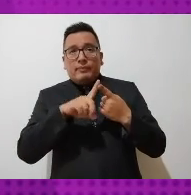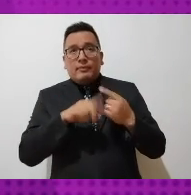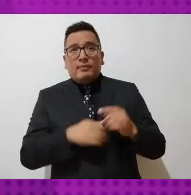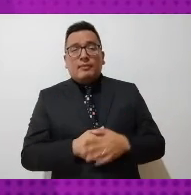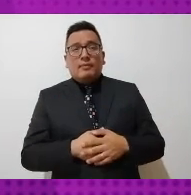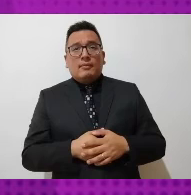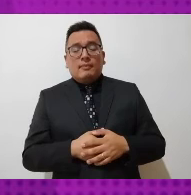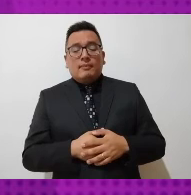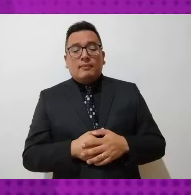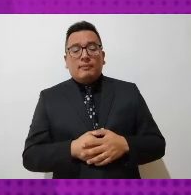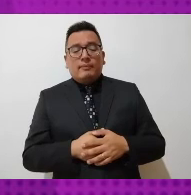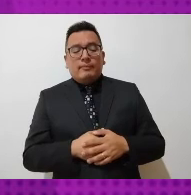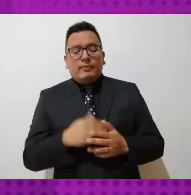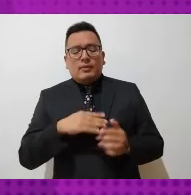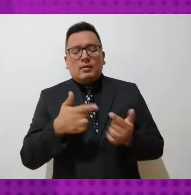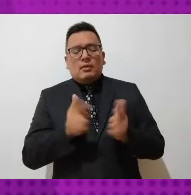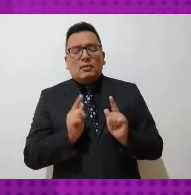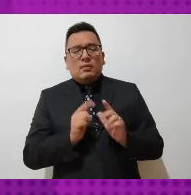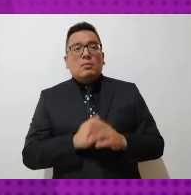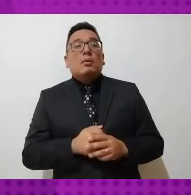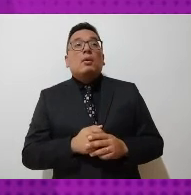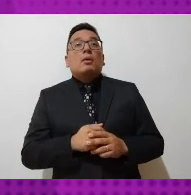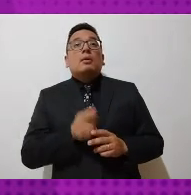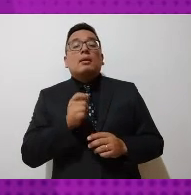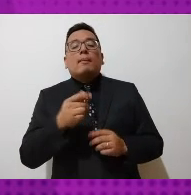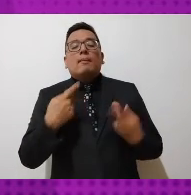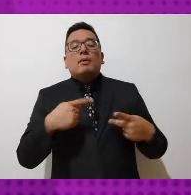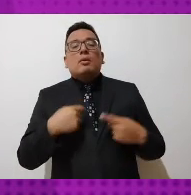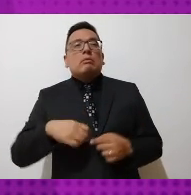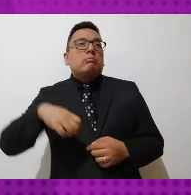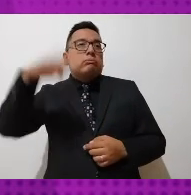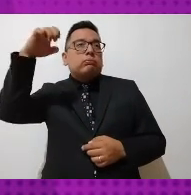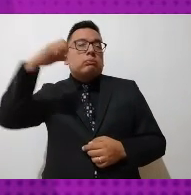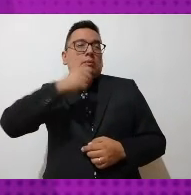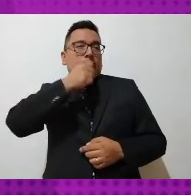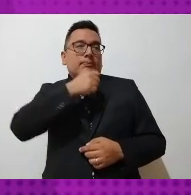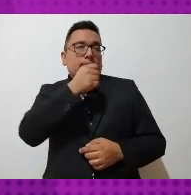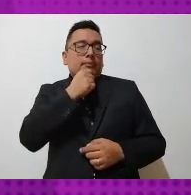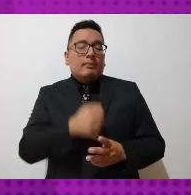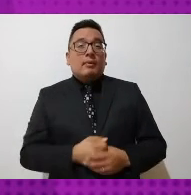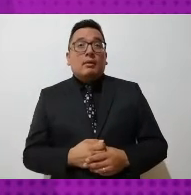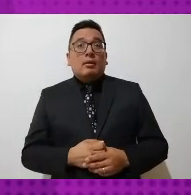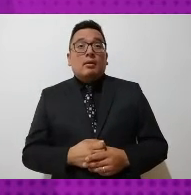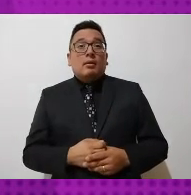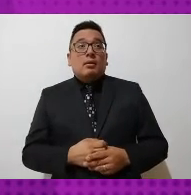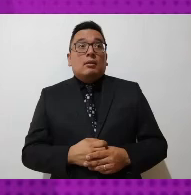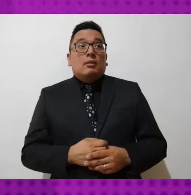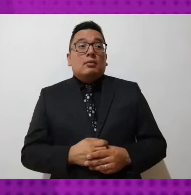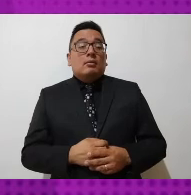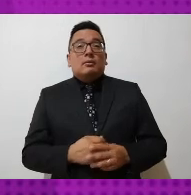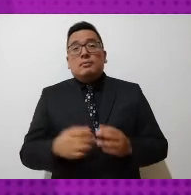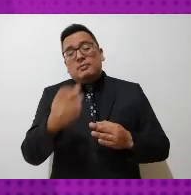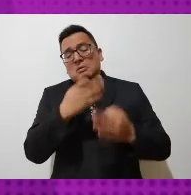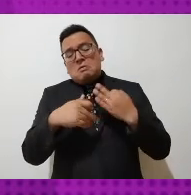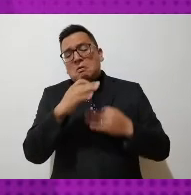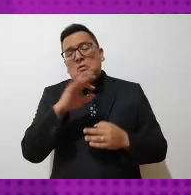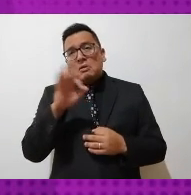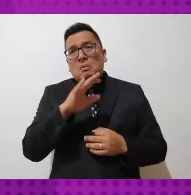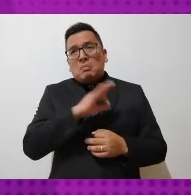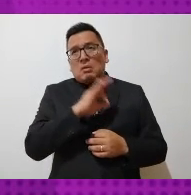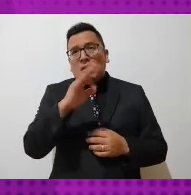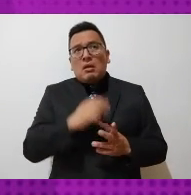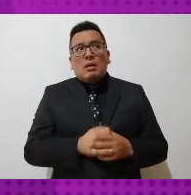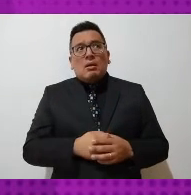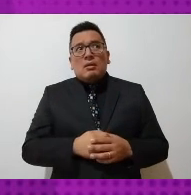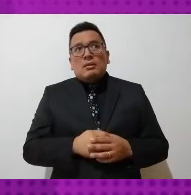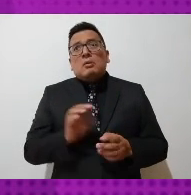ellas, hay un grupo vulnerado que es las personas de la tercera edad. Todos en algún momento podremos participar,